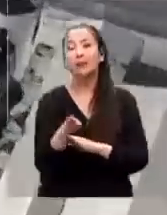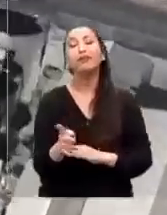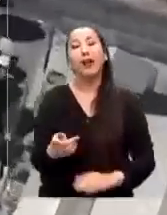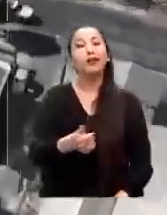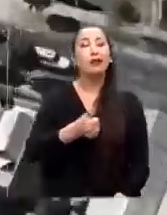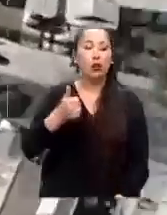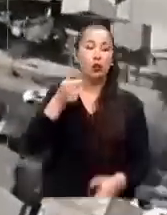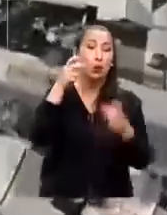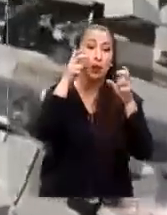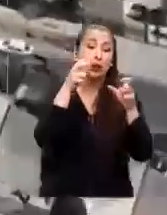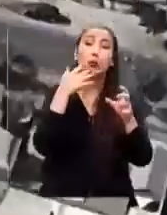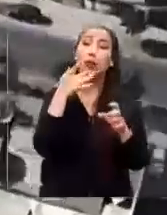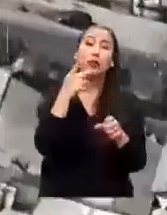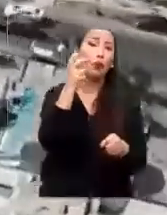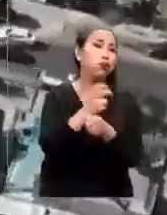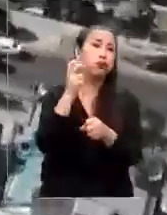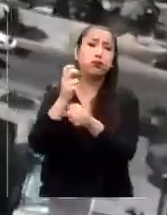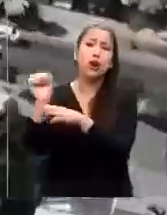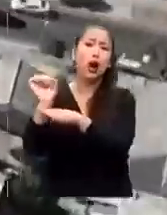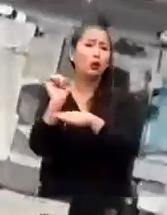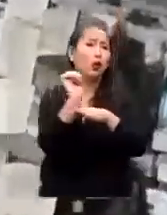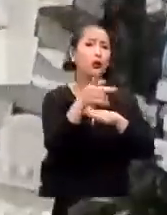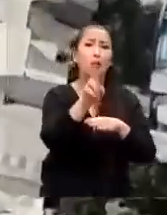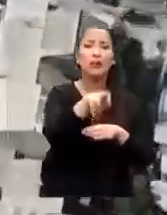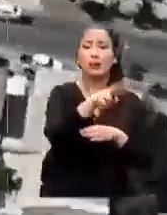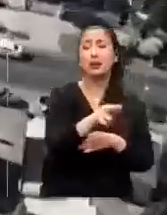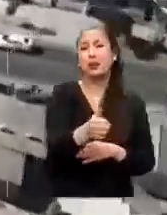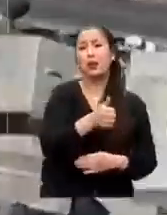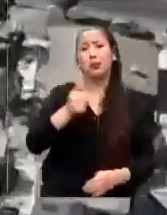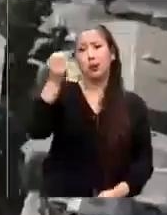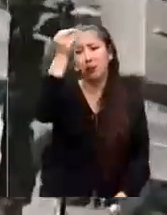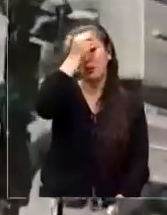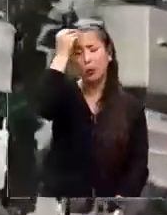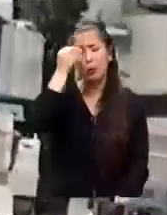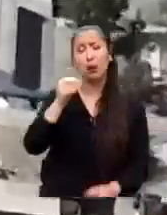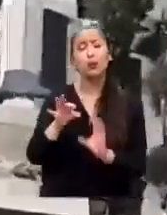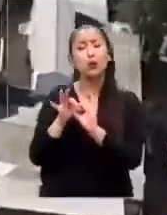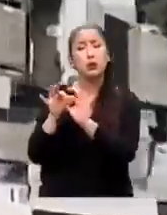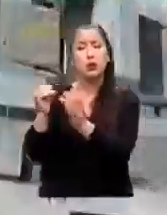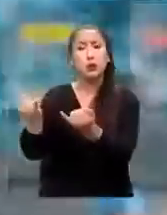tremendamente preocupados. Muchas gracias, Patricio. Buenas noches.